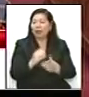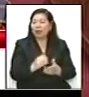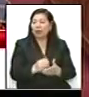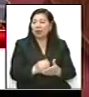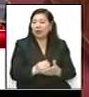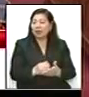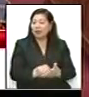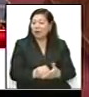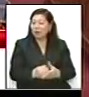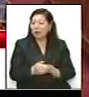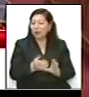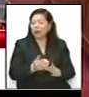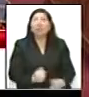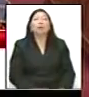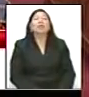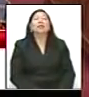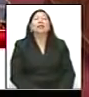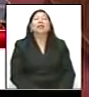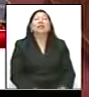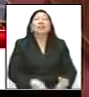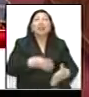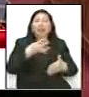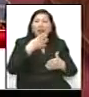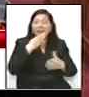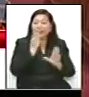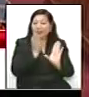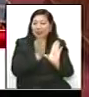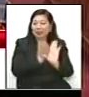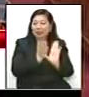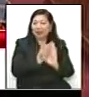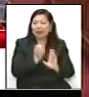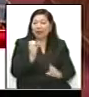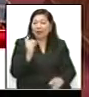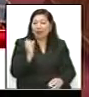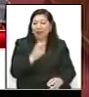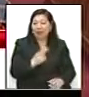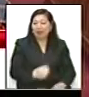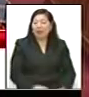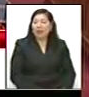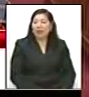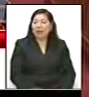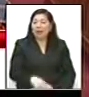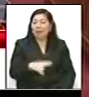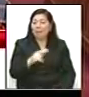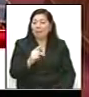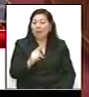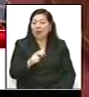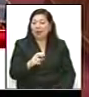el decano nacional Luis Pérez Flores, vicedecano Edgar Valencia.